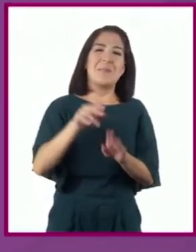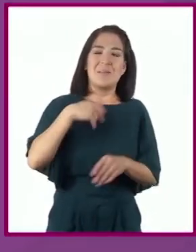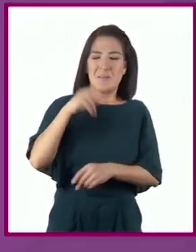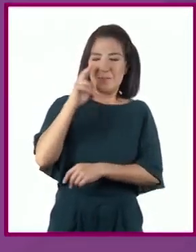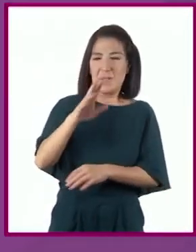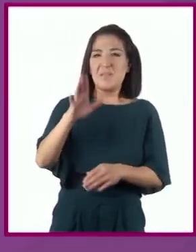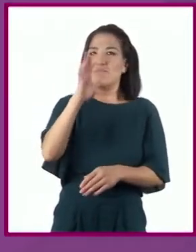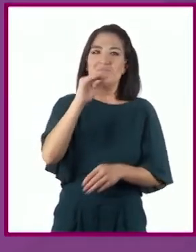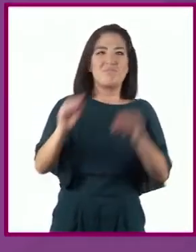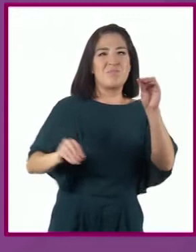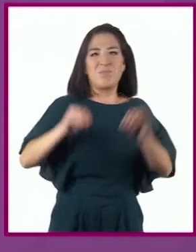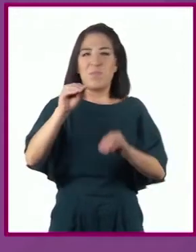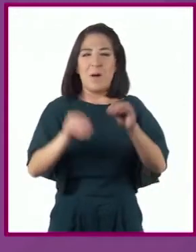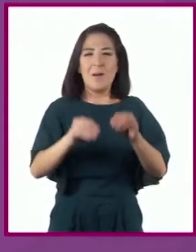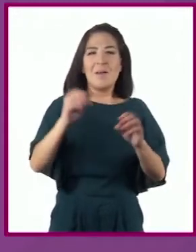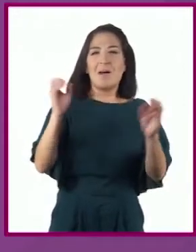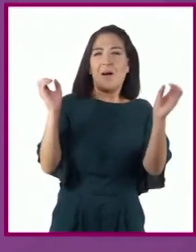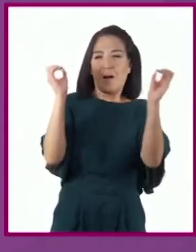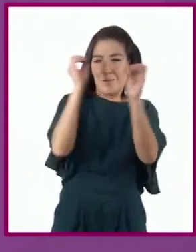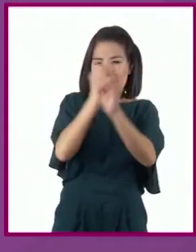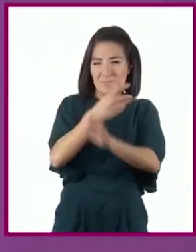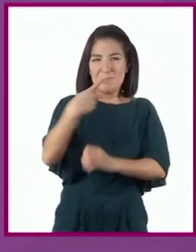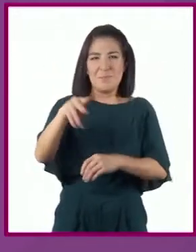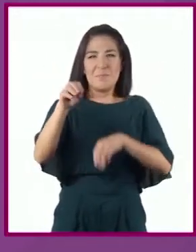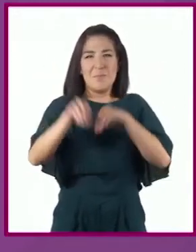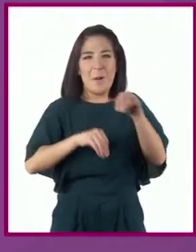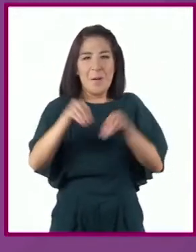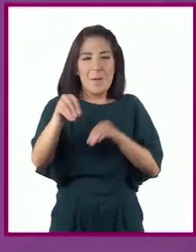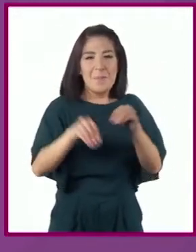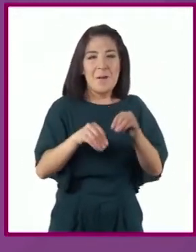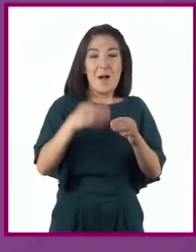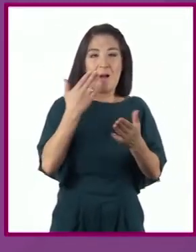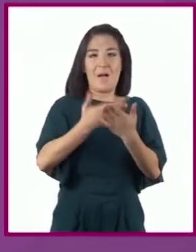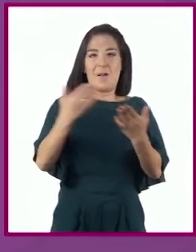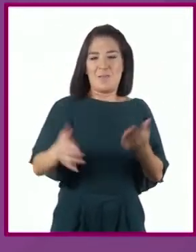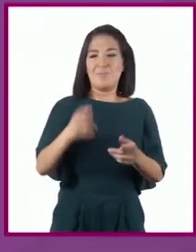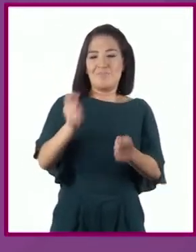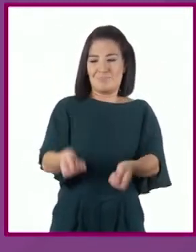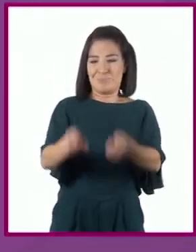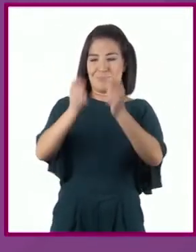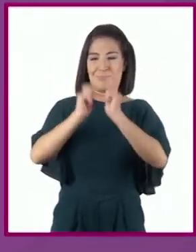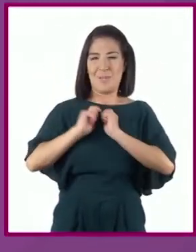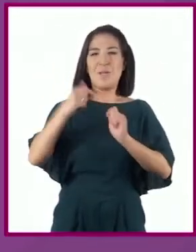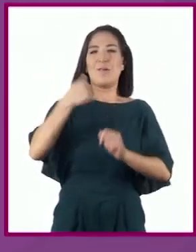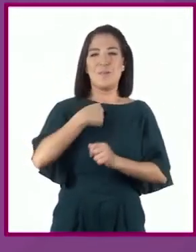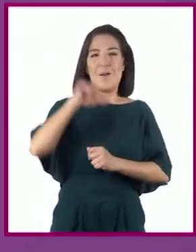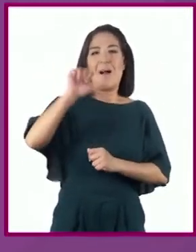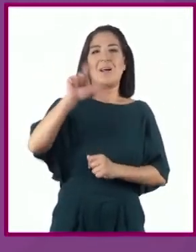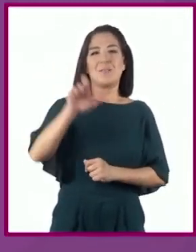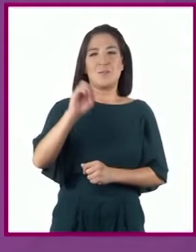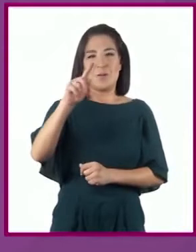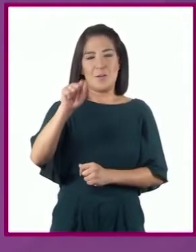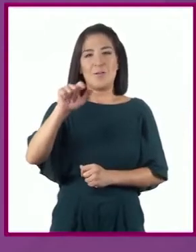sus oscuros movimientos. Ahora soy un Axolotl.